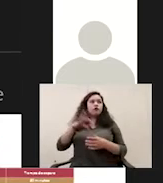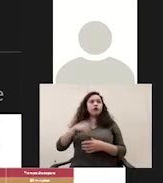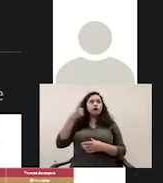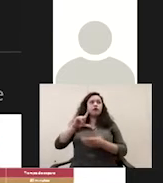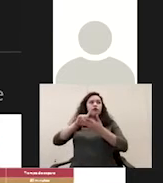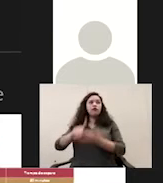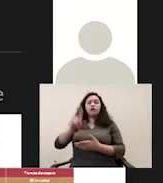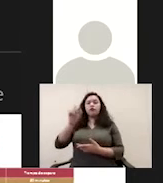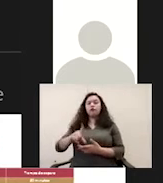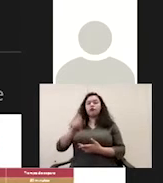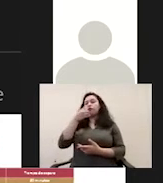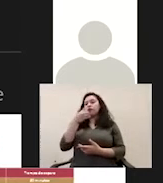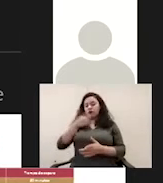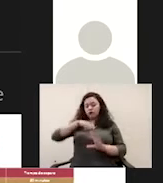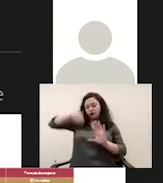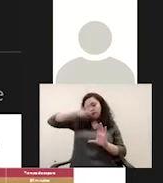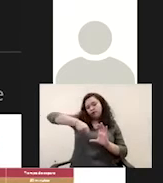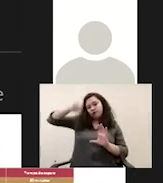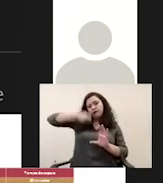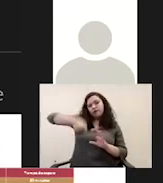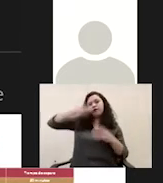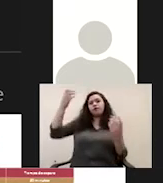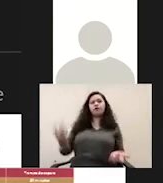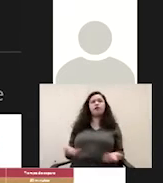se mezcla bien, se espera a que